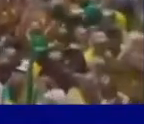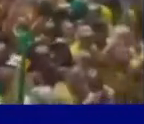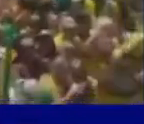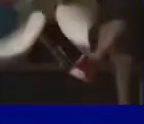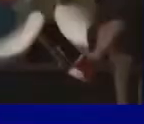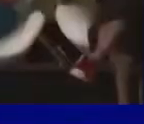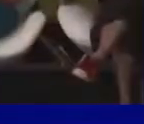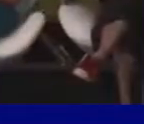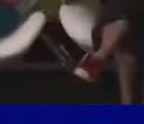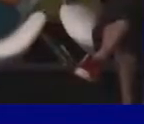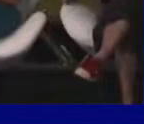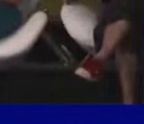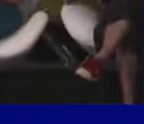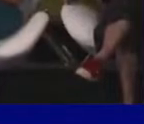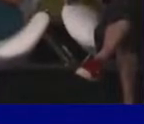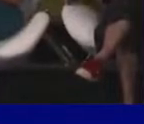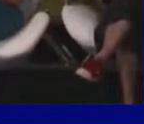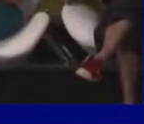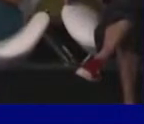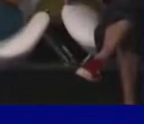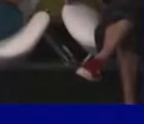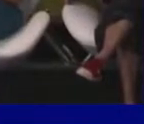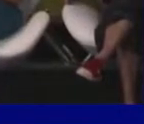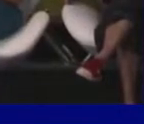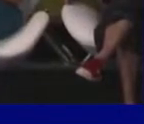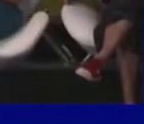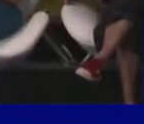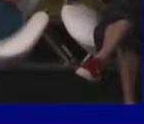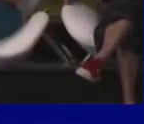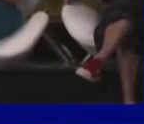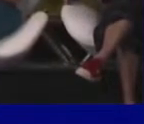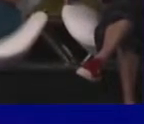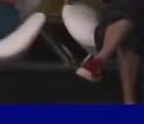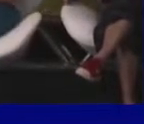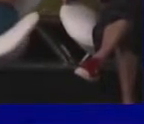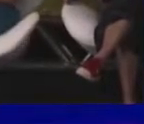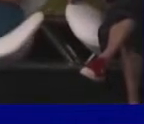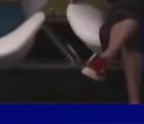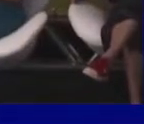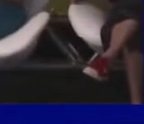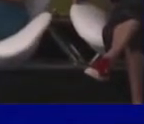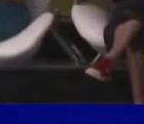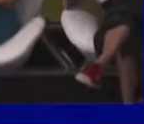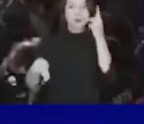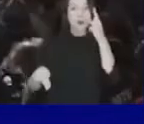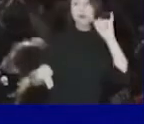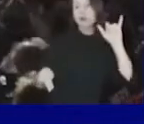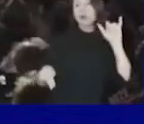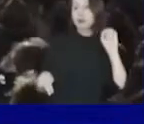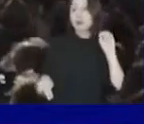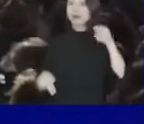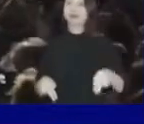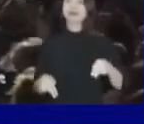por barrio, coopta a algunos sectores populares, ¿verdad? Sí, la gran parte es